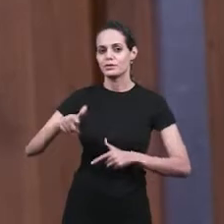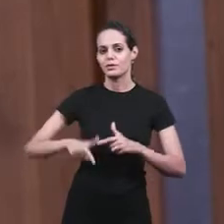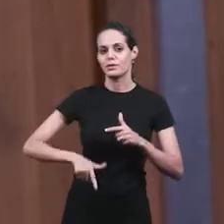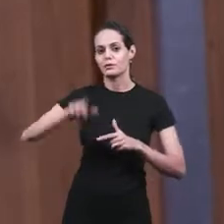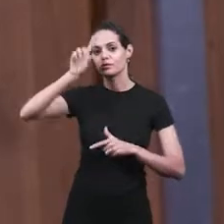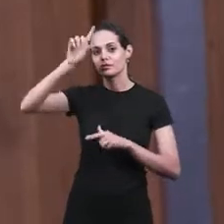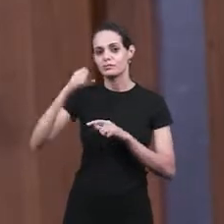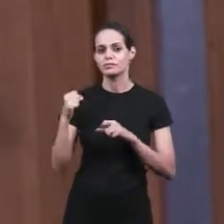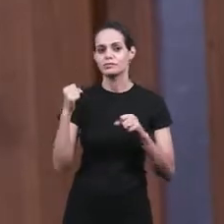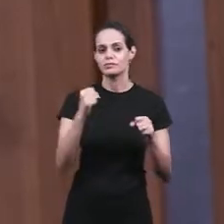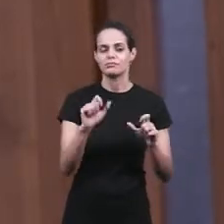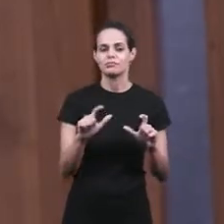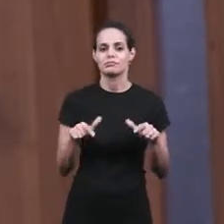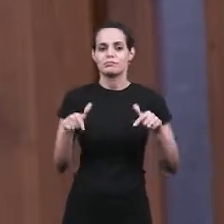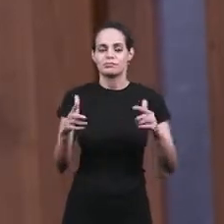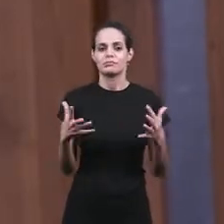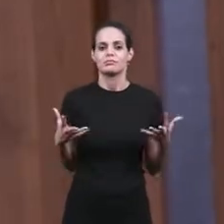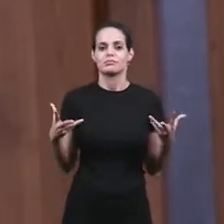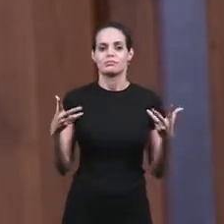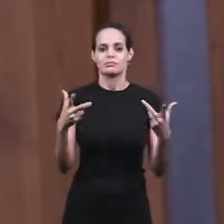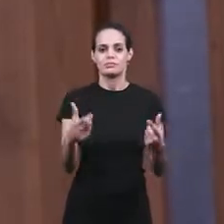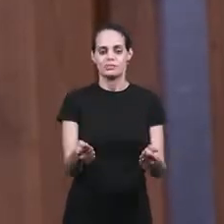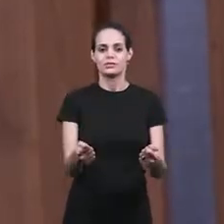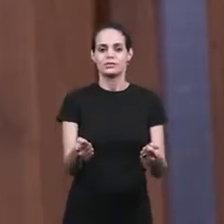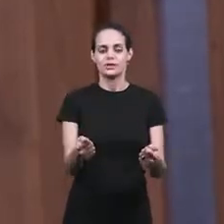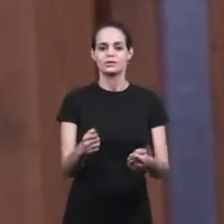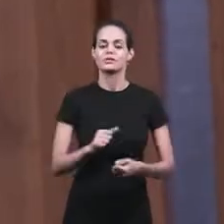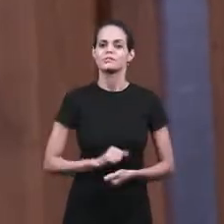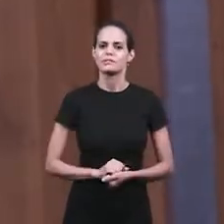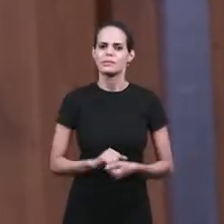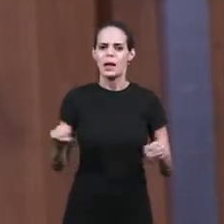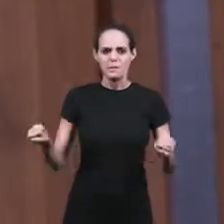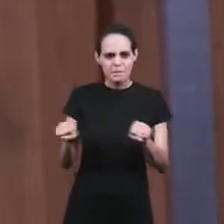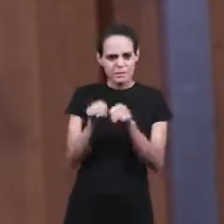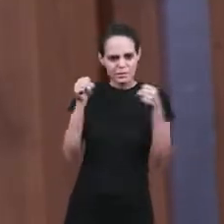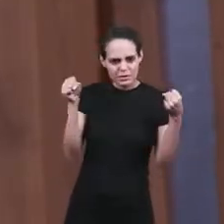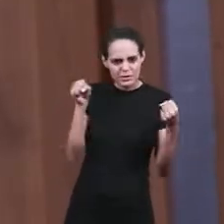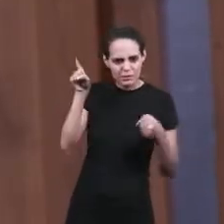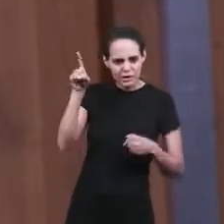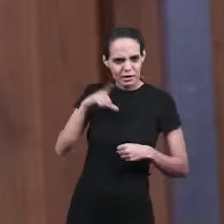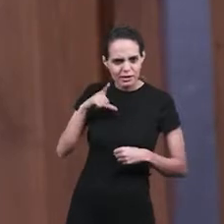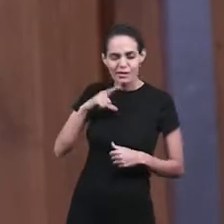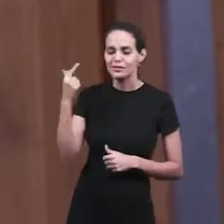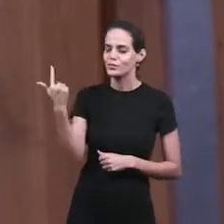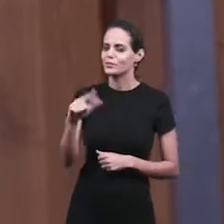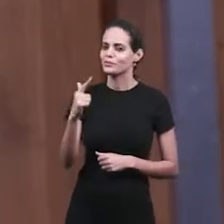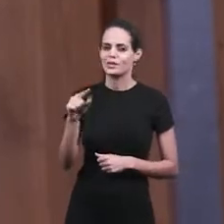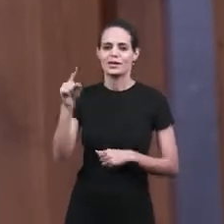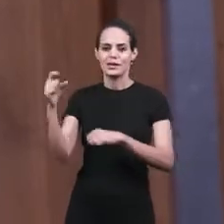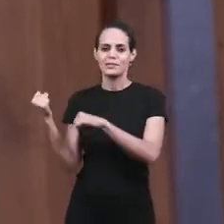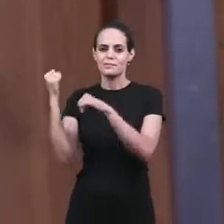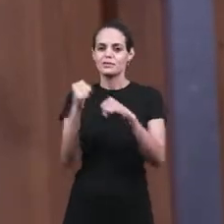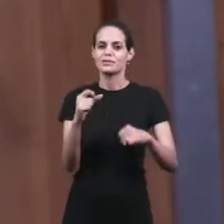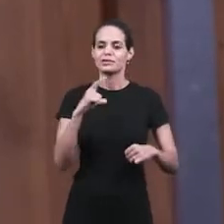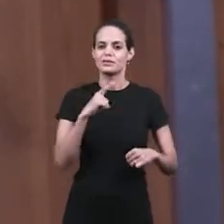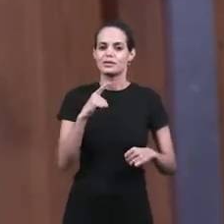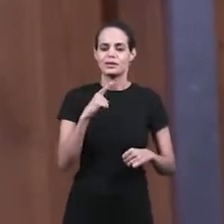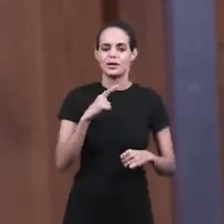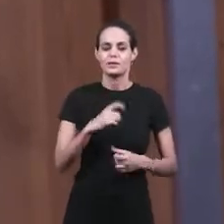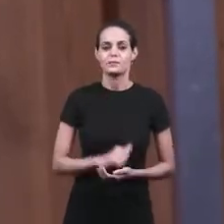todopoderoso, es el Dios que opera maravillas. No hay nada imposible para nuestro Dios.